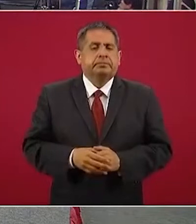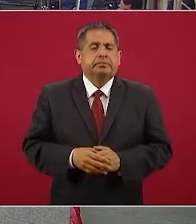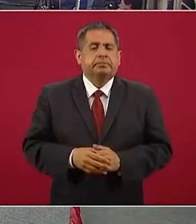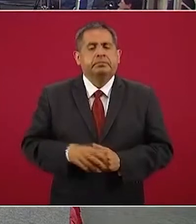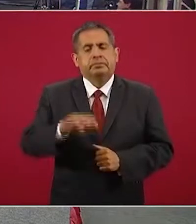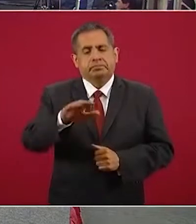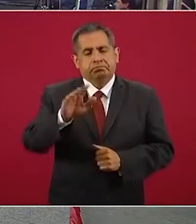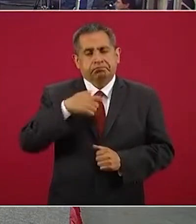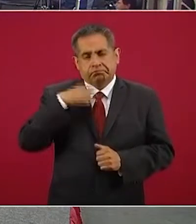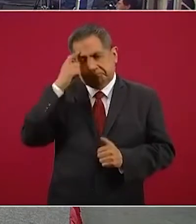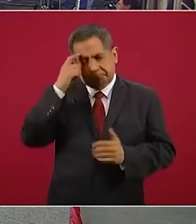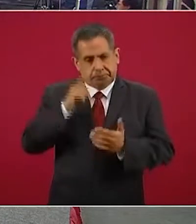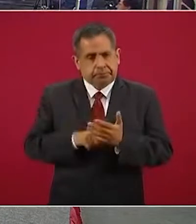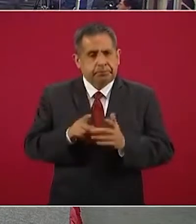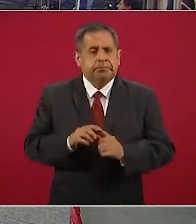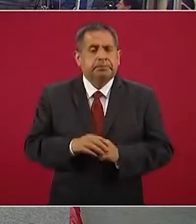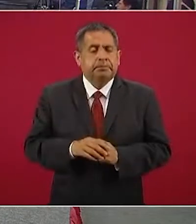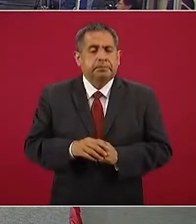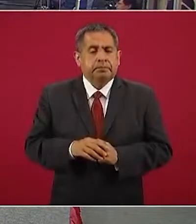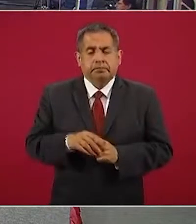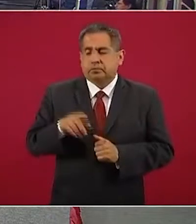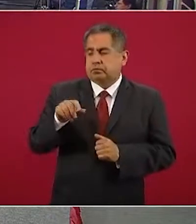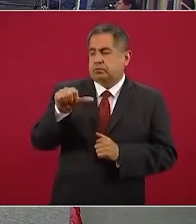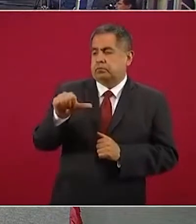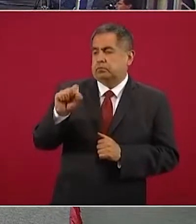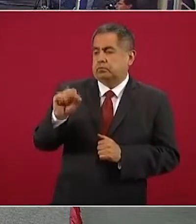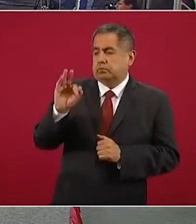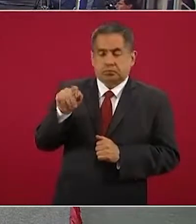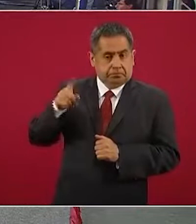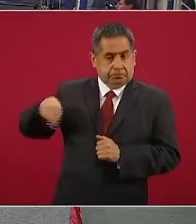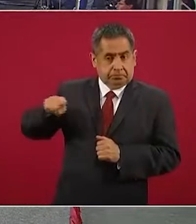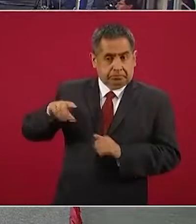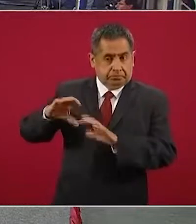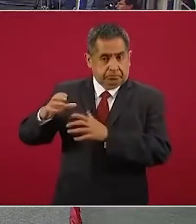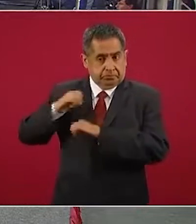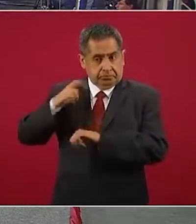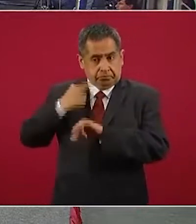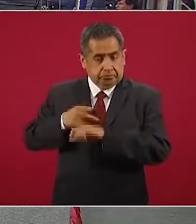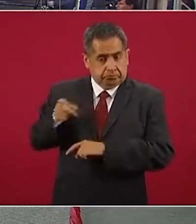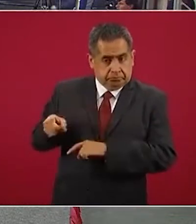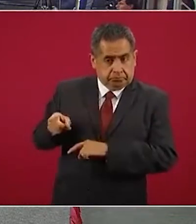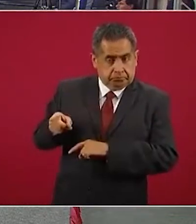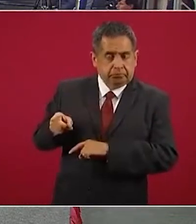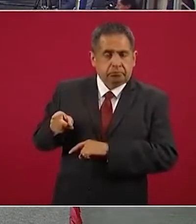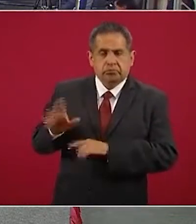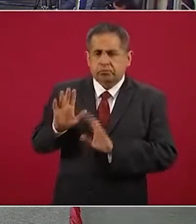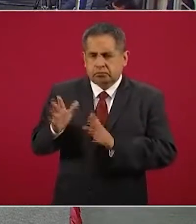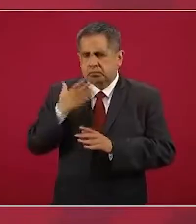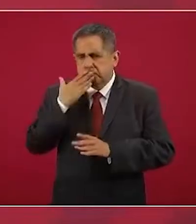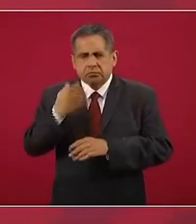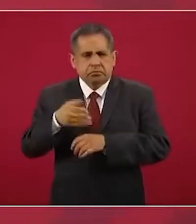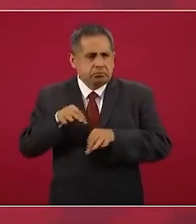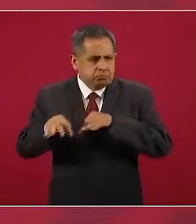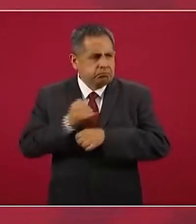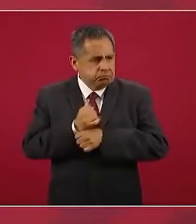Yo creo que la Auditoría Superior de la Federación ha hecho un buen